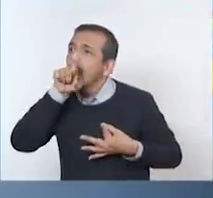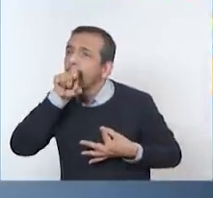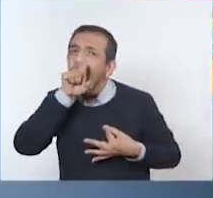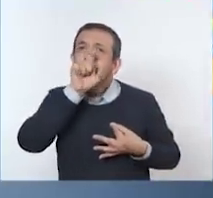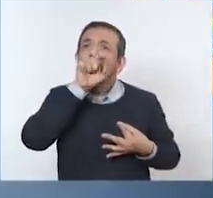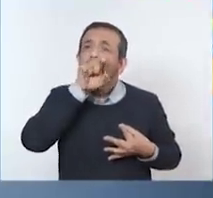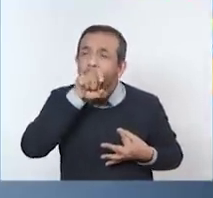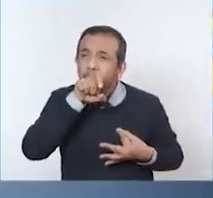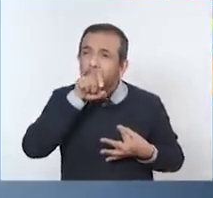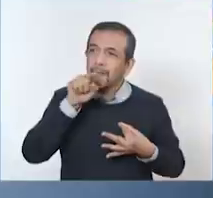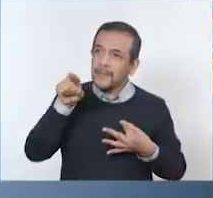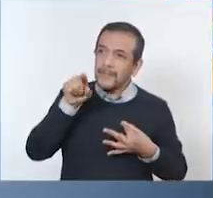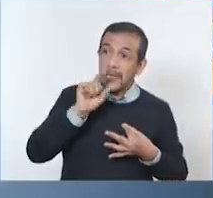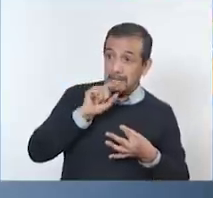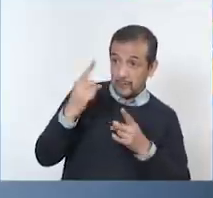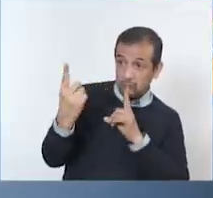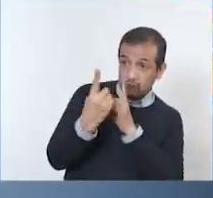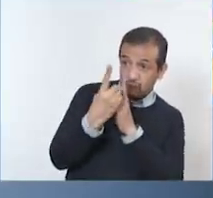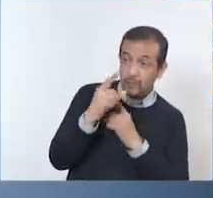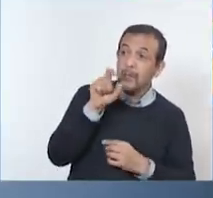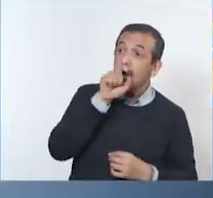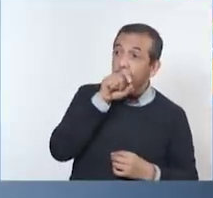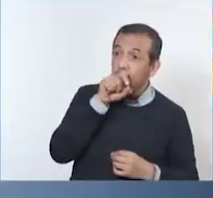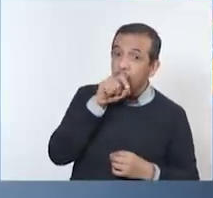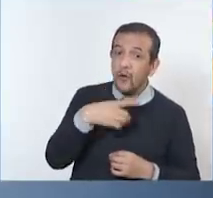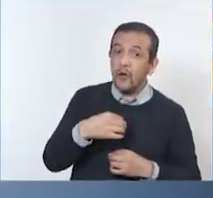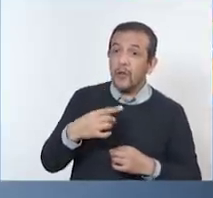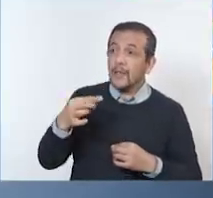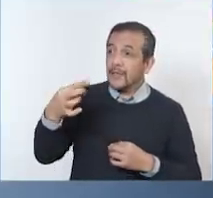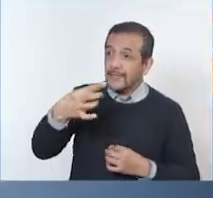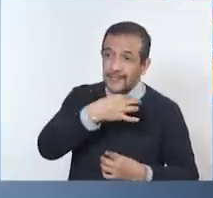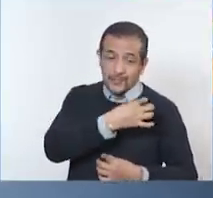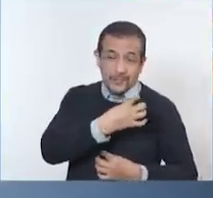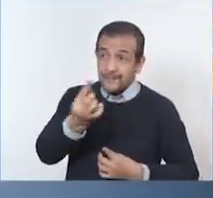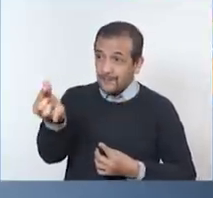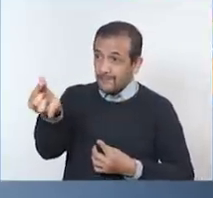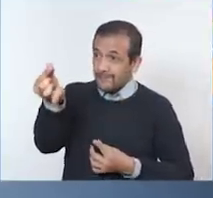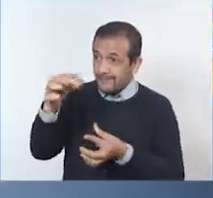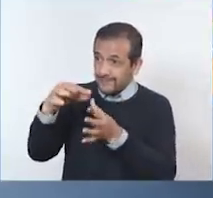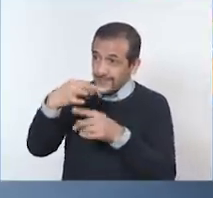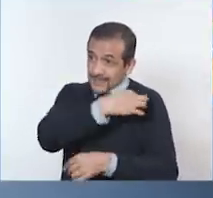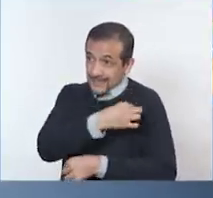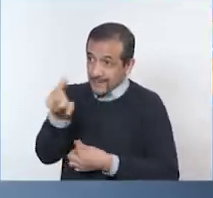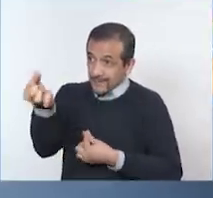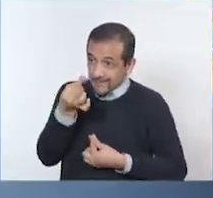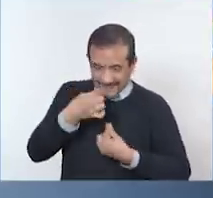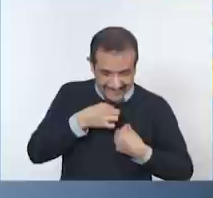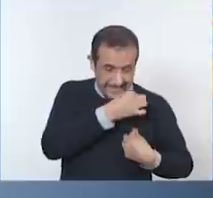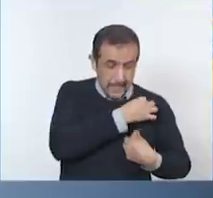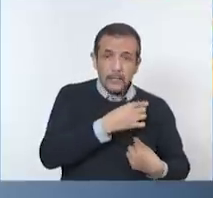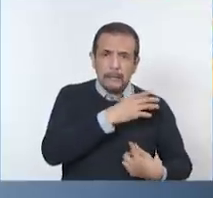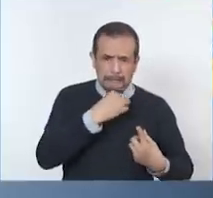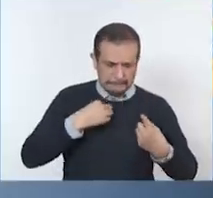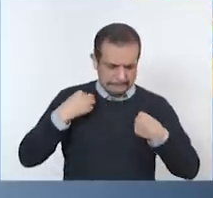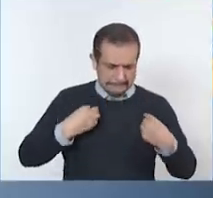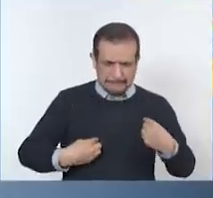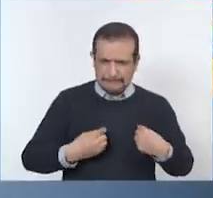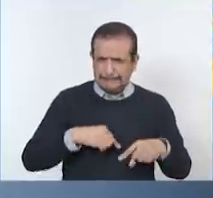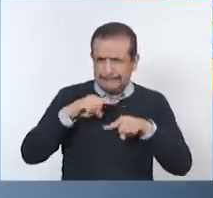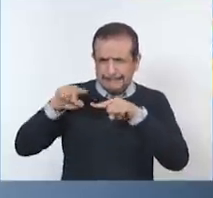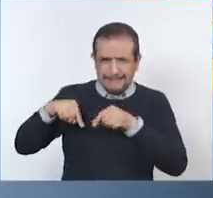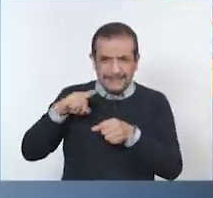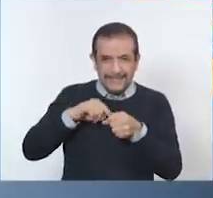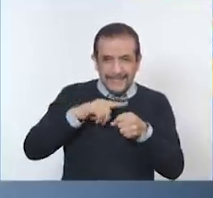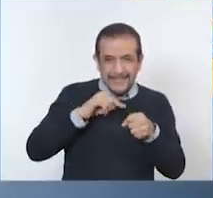¡Cotorrito! ¡Cotorrito! Y ahí tenía blanca, verde, amarilla y fue